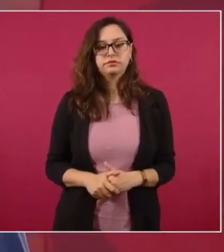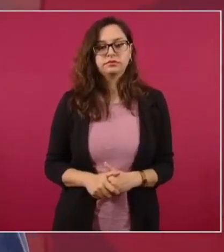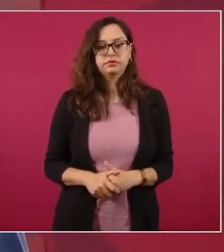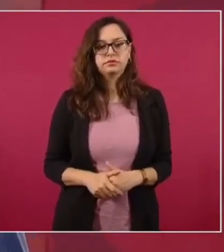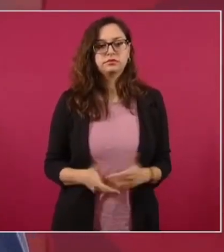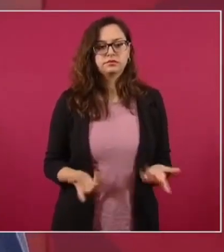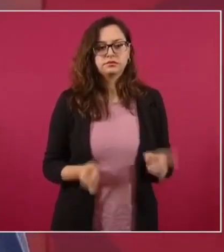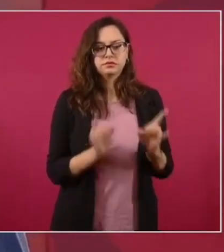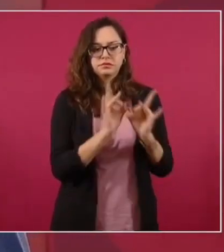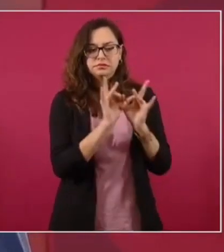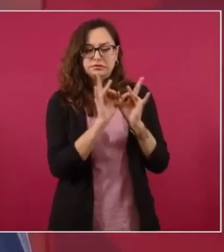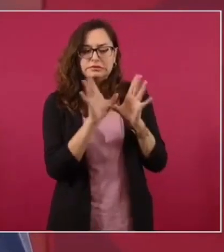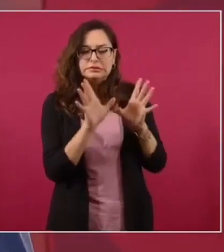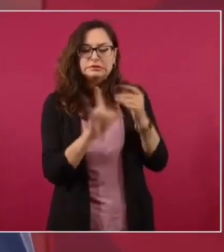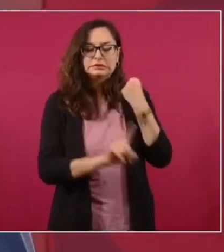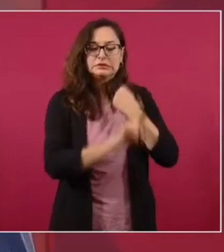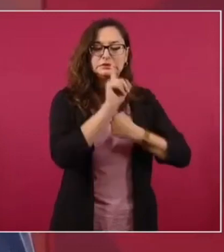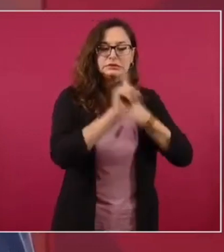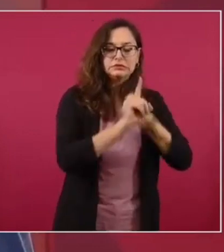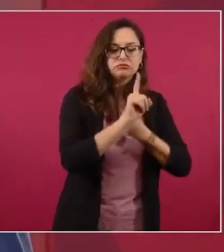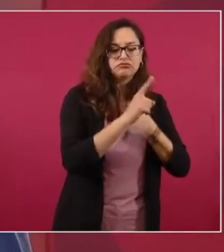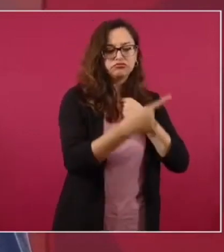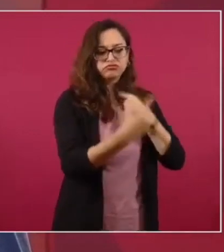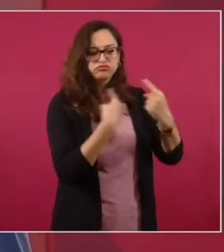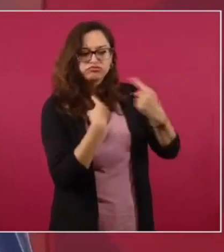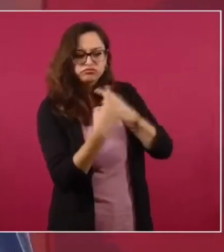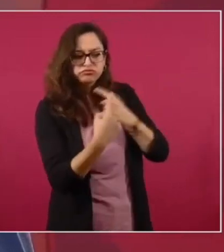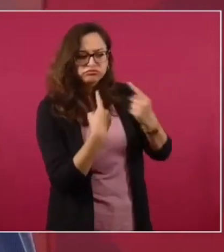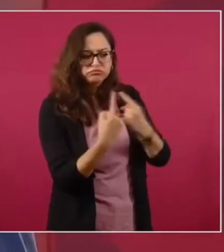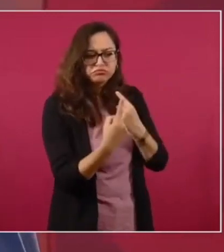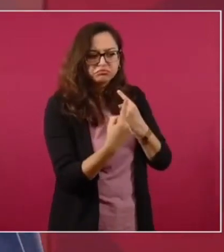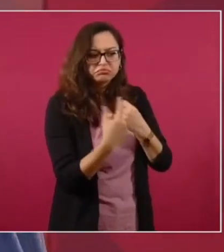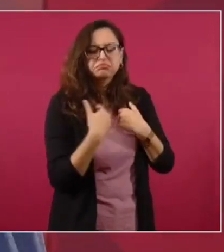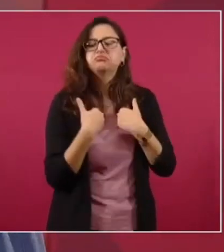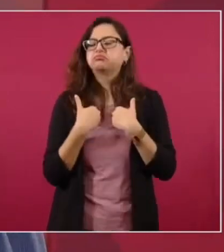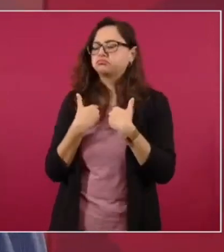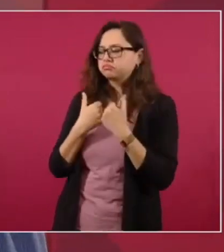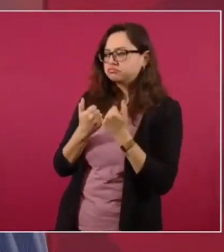nos entendimos, llegamos a acuerdos,